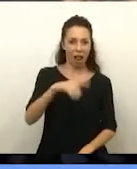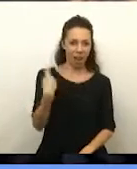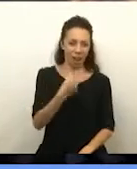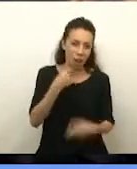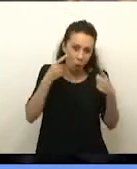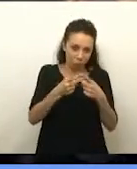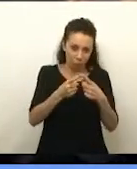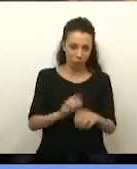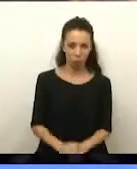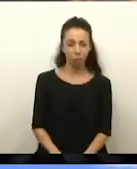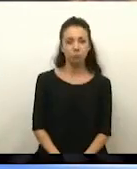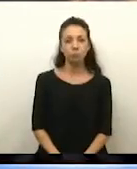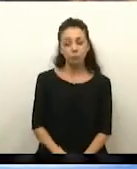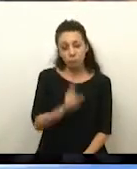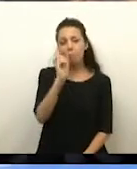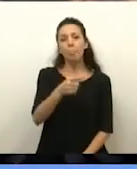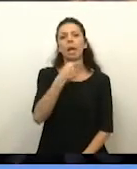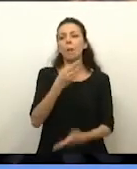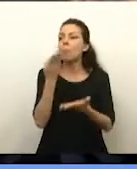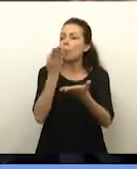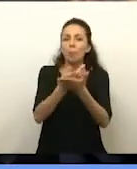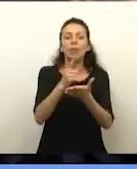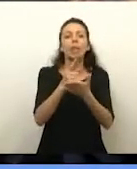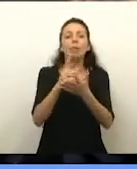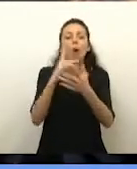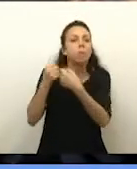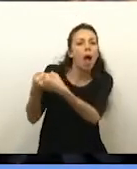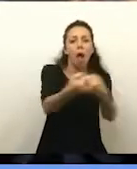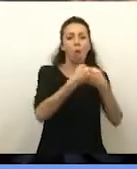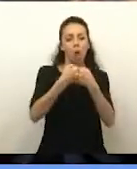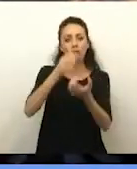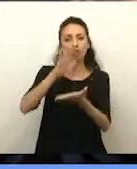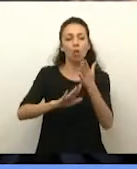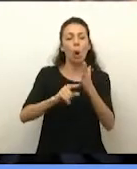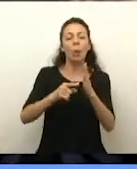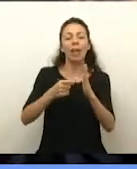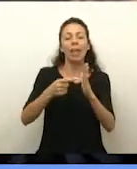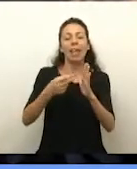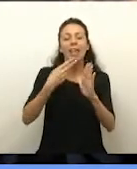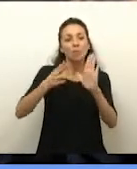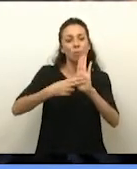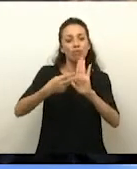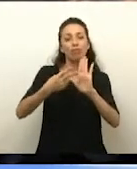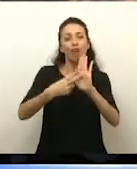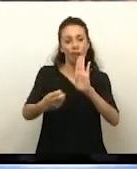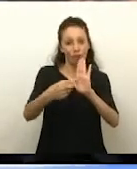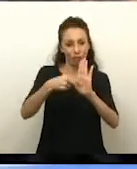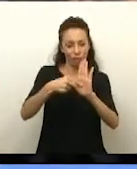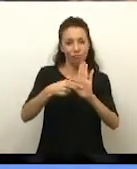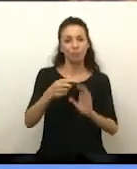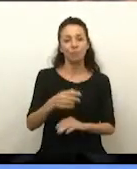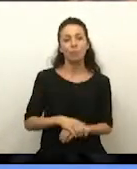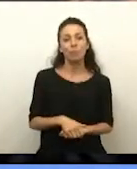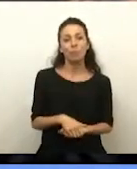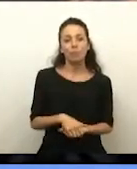en segundo lugar acompañar el consenso en bienes personales que se ha alcanzado en tercer lugar si